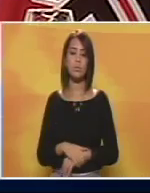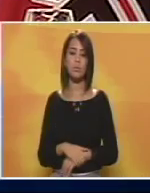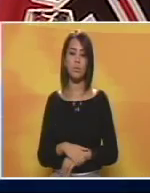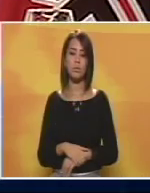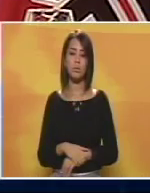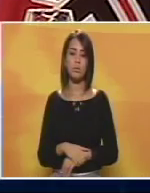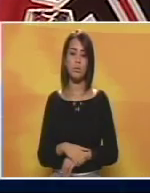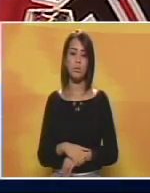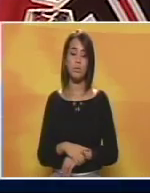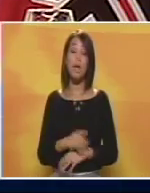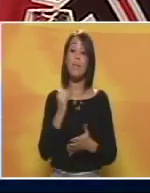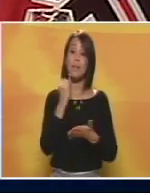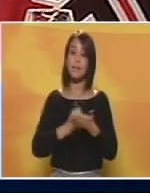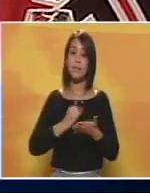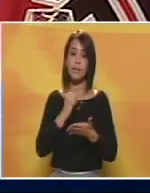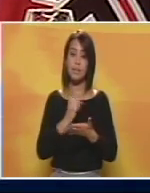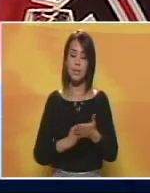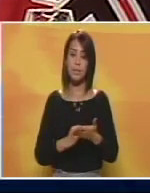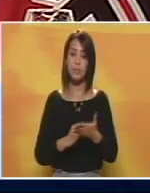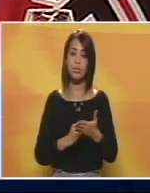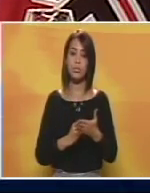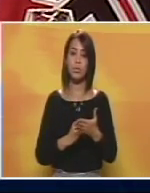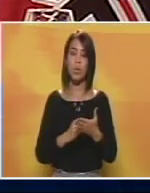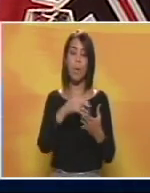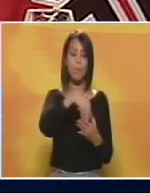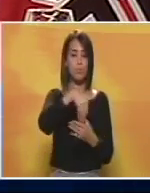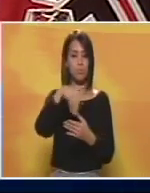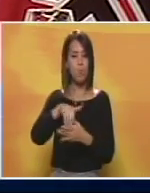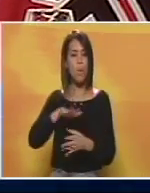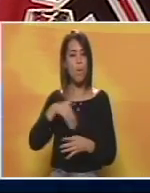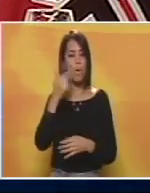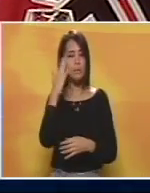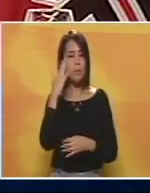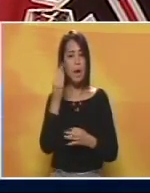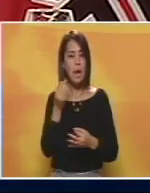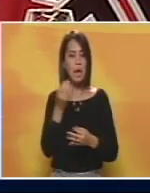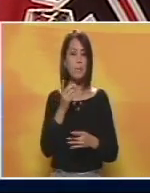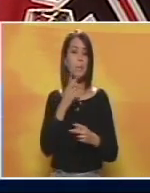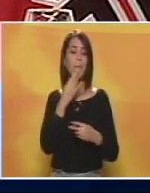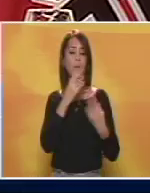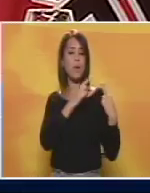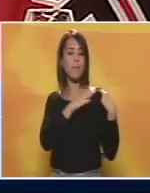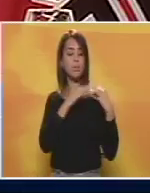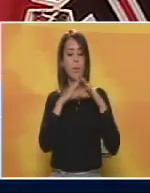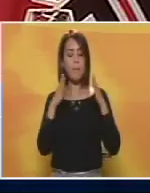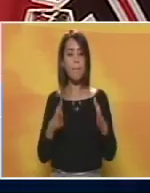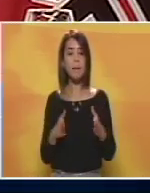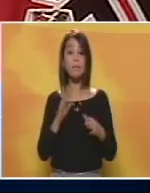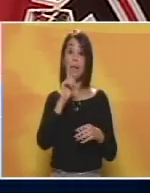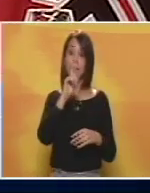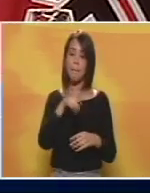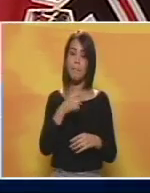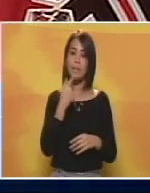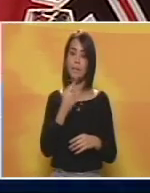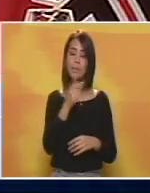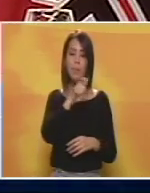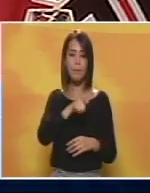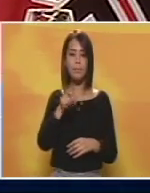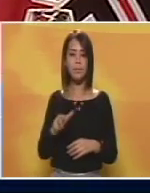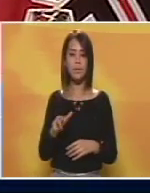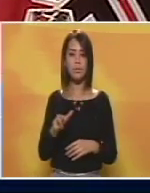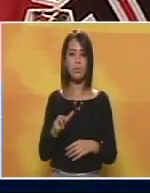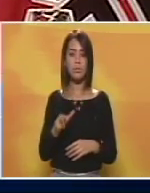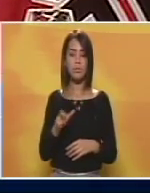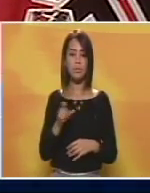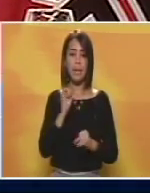a través del registro electoral, puedan saber si son miembros de mesa. También les decimos a las personas que